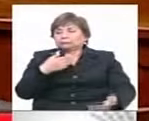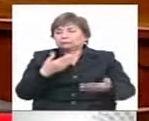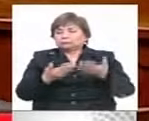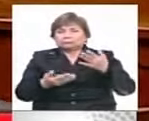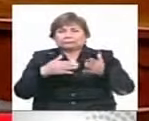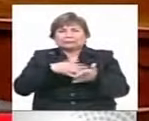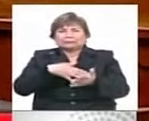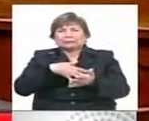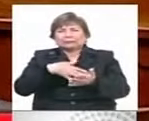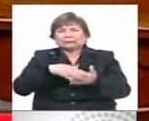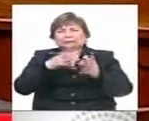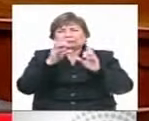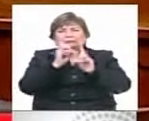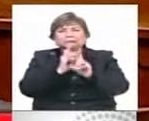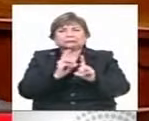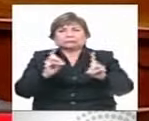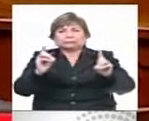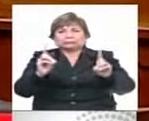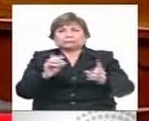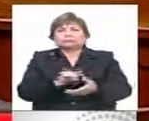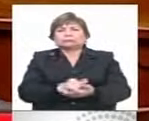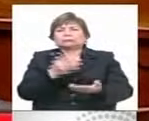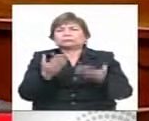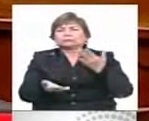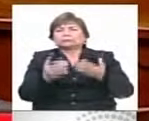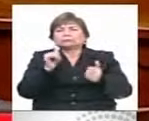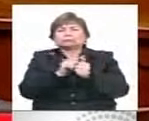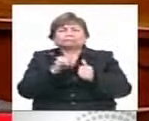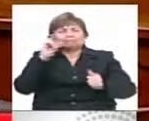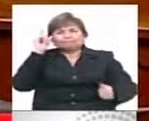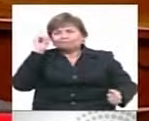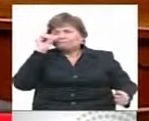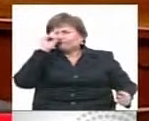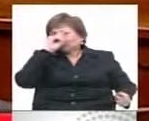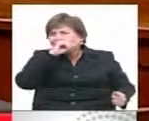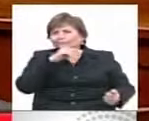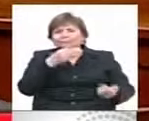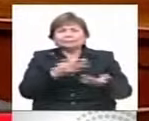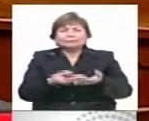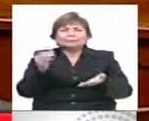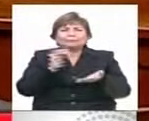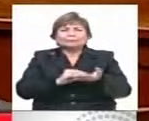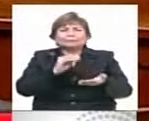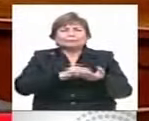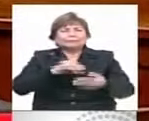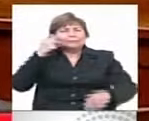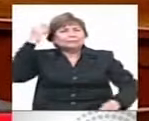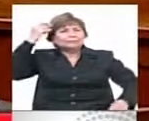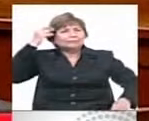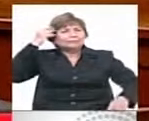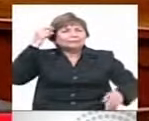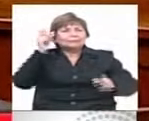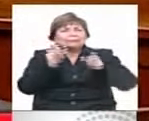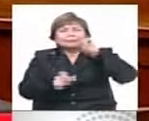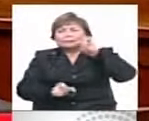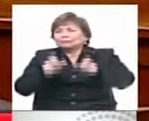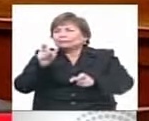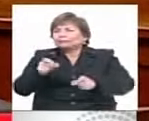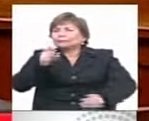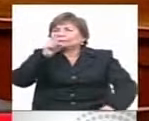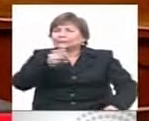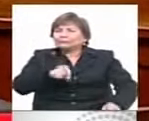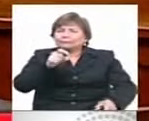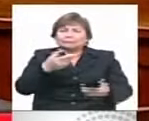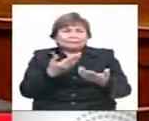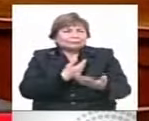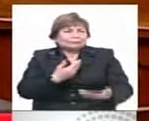frágil sistema democrático, sino que dificulta implementar políticas públicas que necesita el